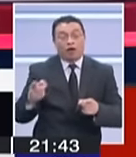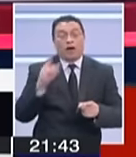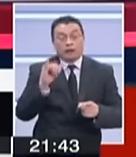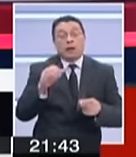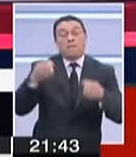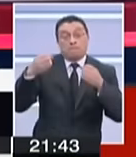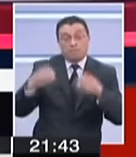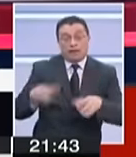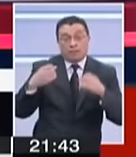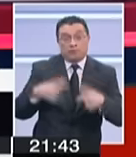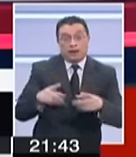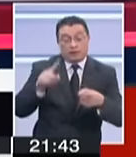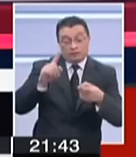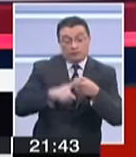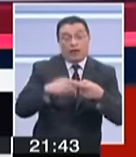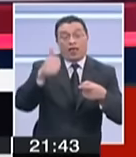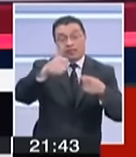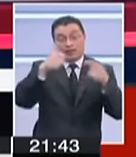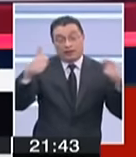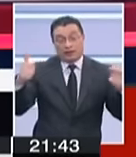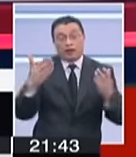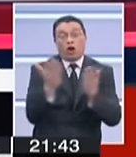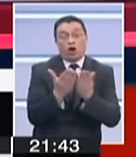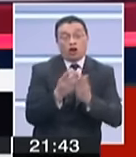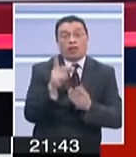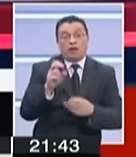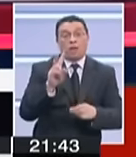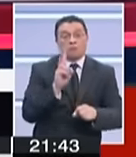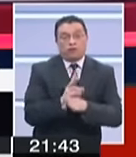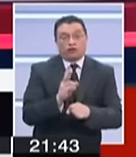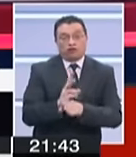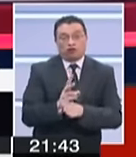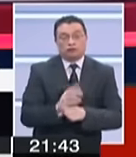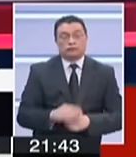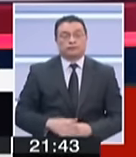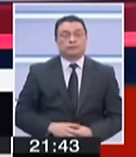perdiendo, entre otros, la dirigencia del colegio de profesores.